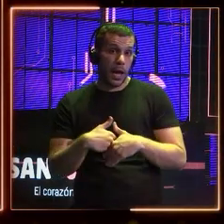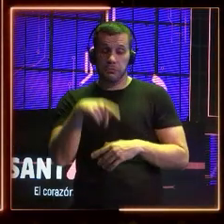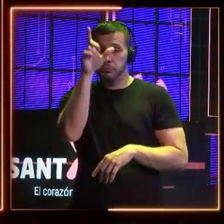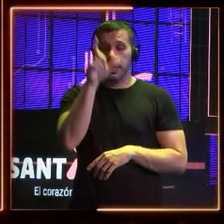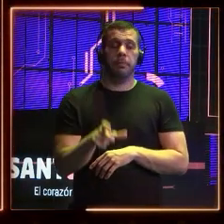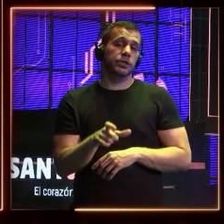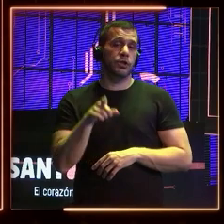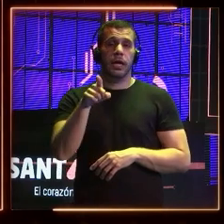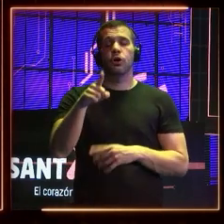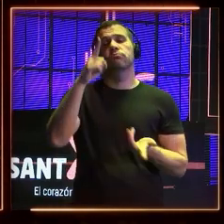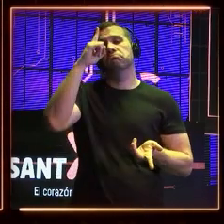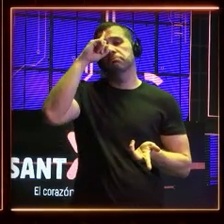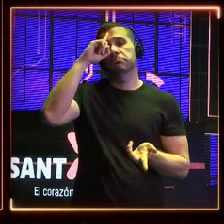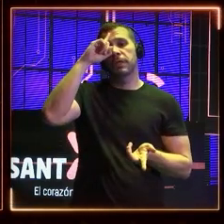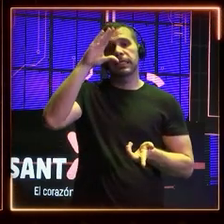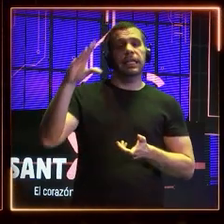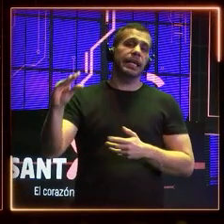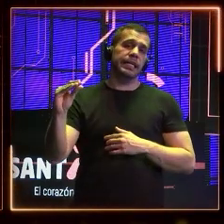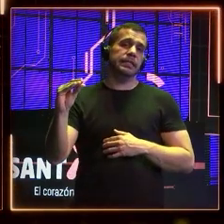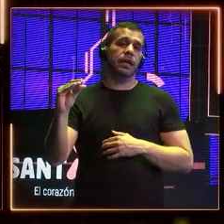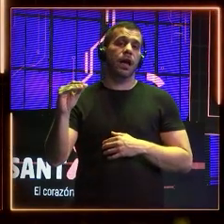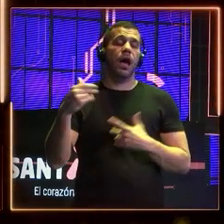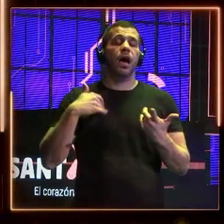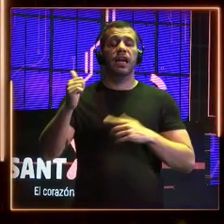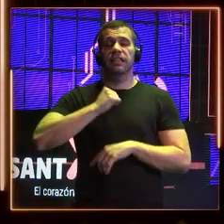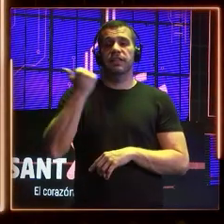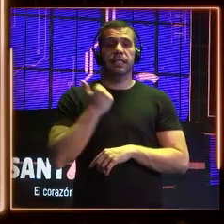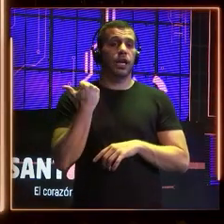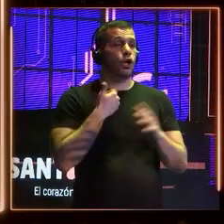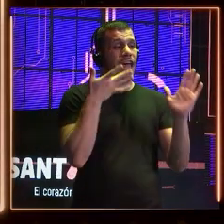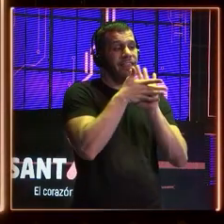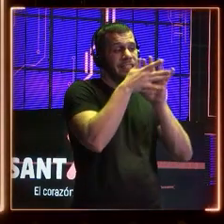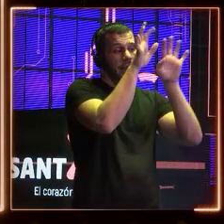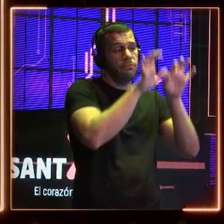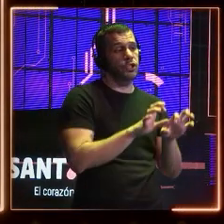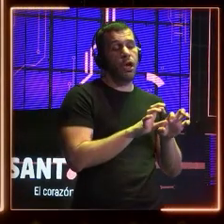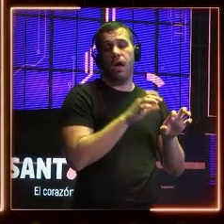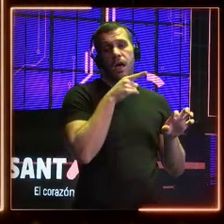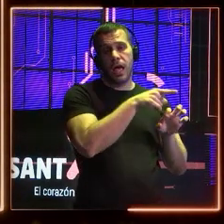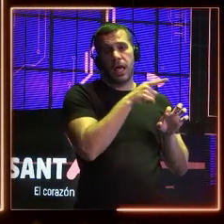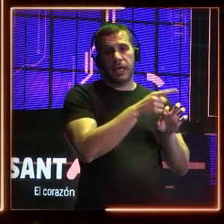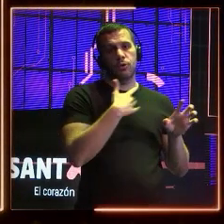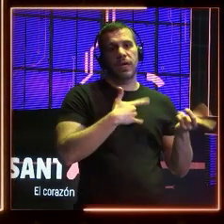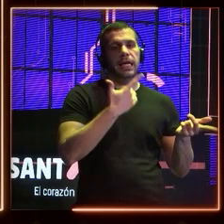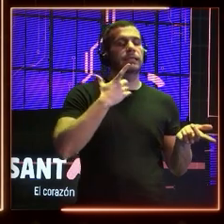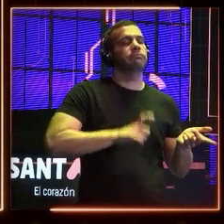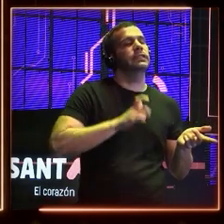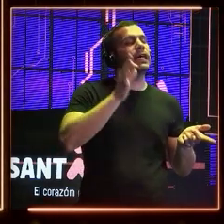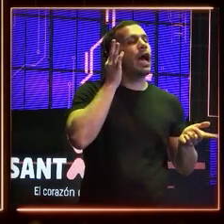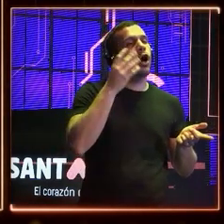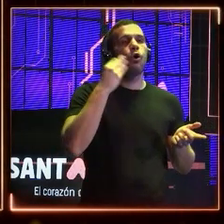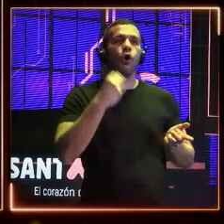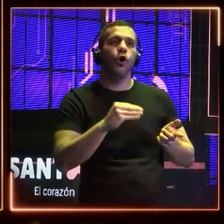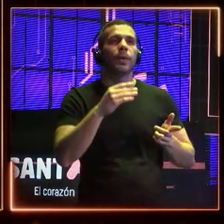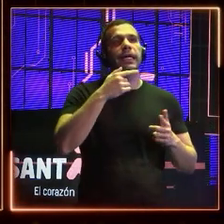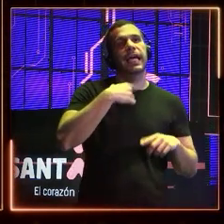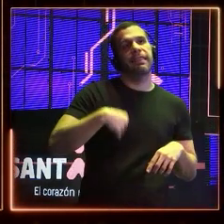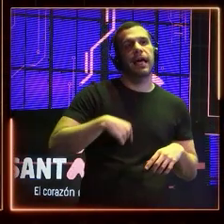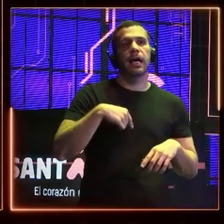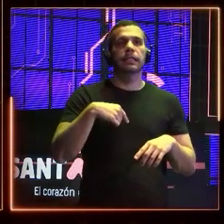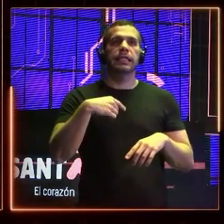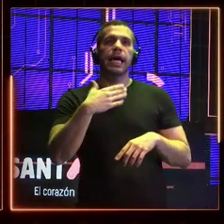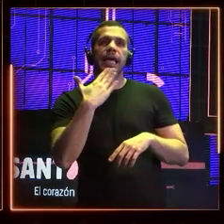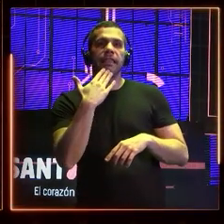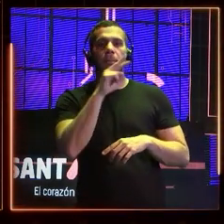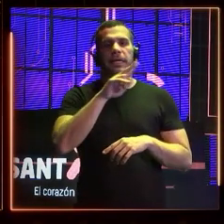artificial con el prompt que tenéis ahí Ponme una chica joven China de 21 años con pelo negro bla bla bla bla bla bla bla bla